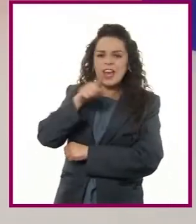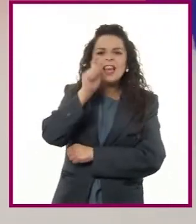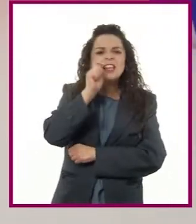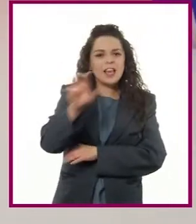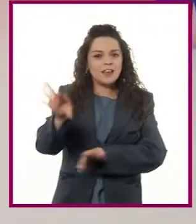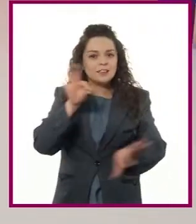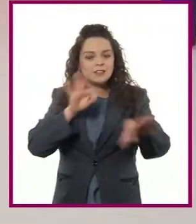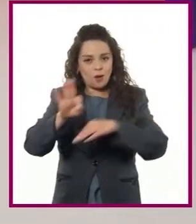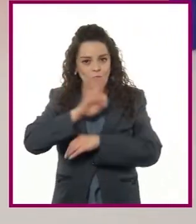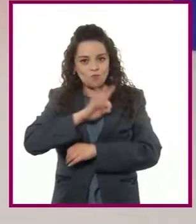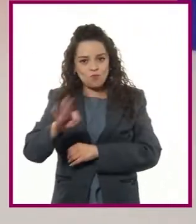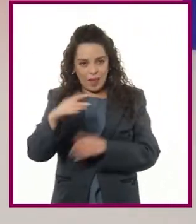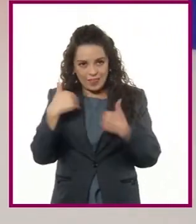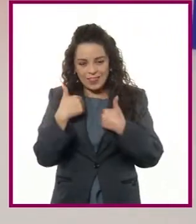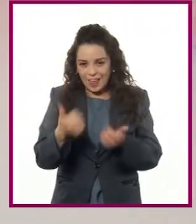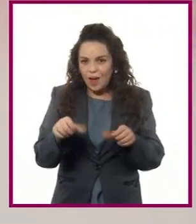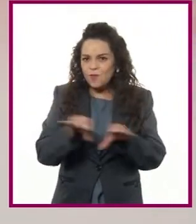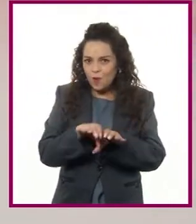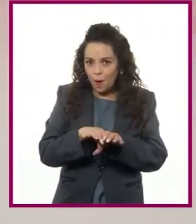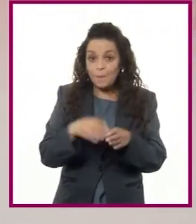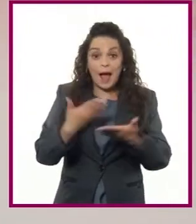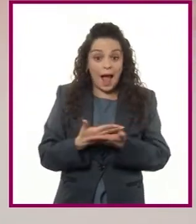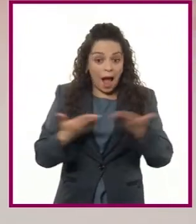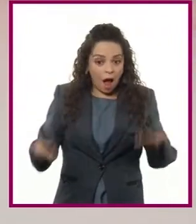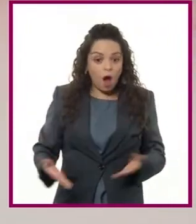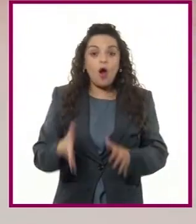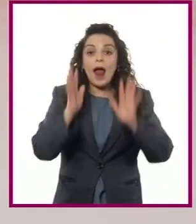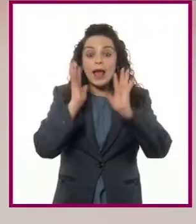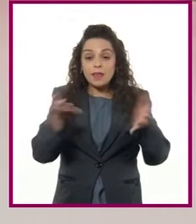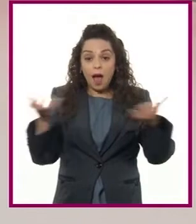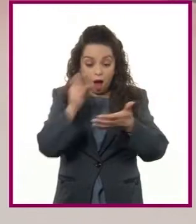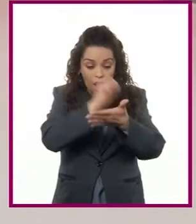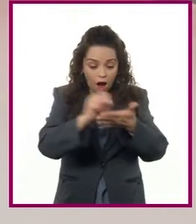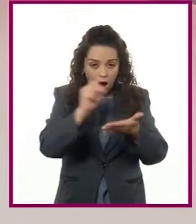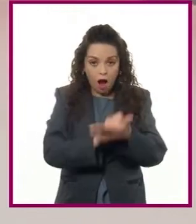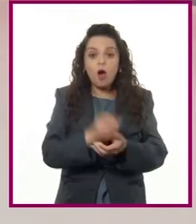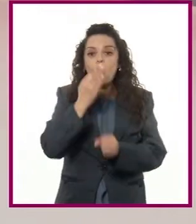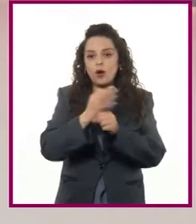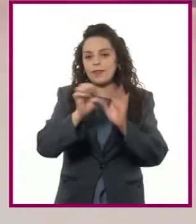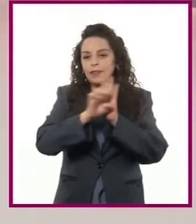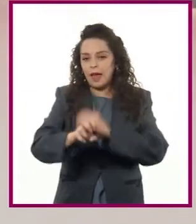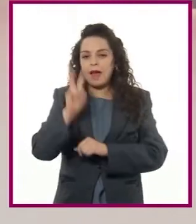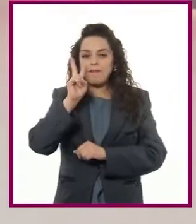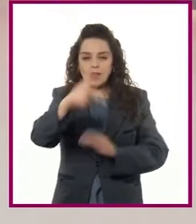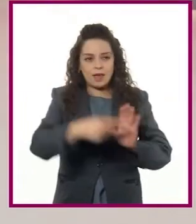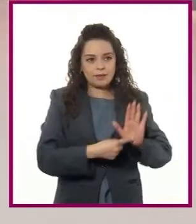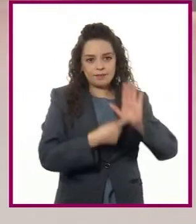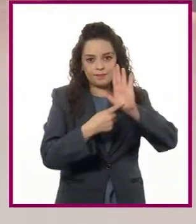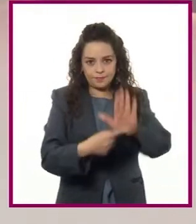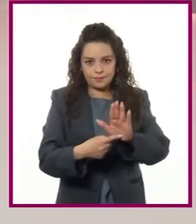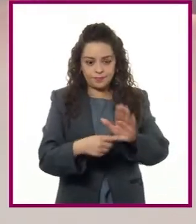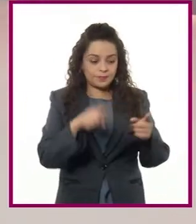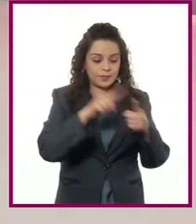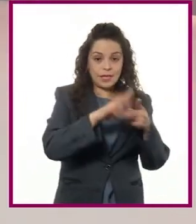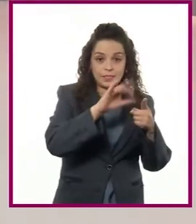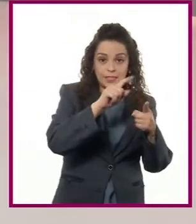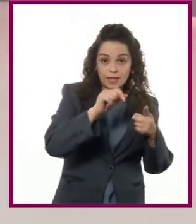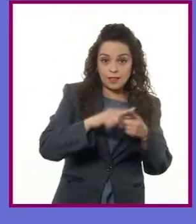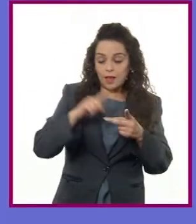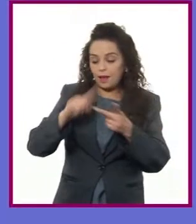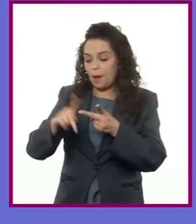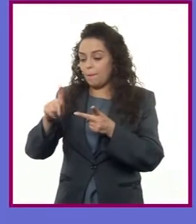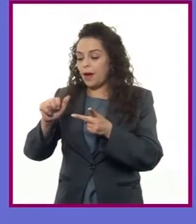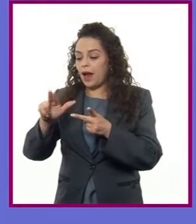Ahora es momento de que veamos cómo se ve un texto ya hecho, una cita textual y una paráfrasis. Veamos este